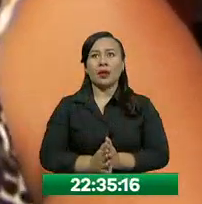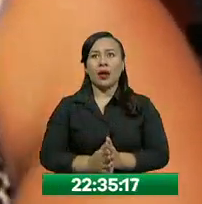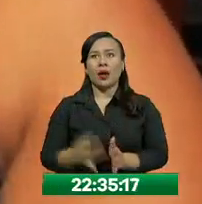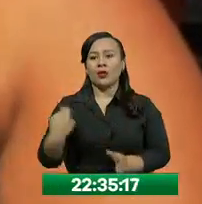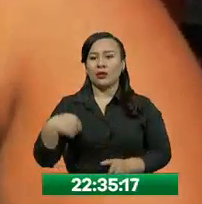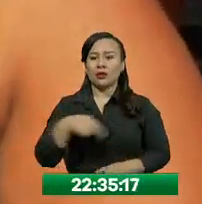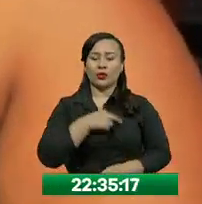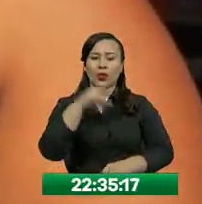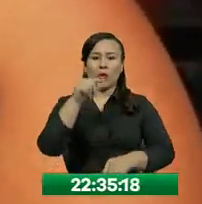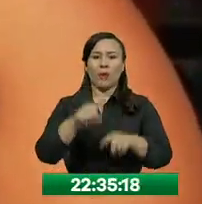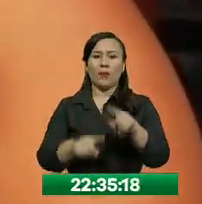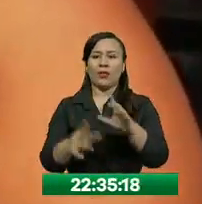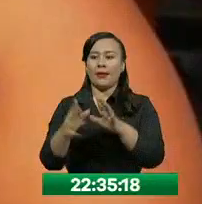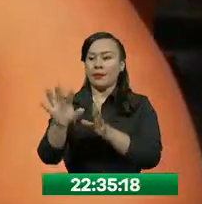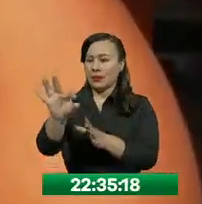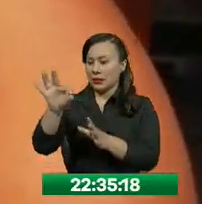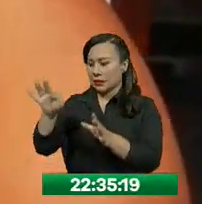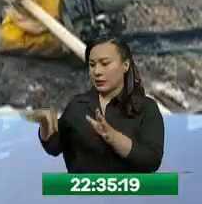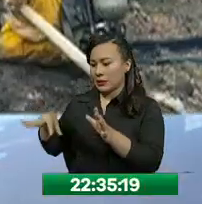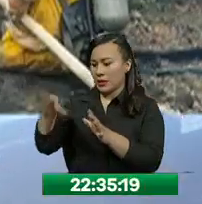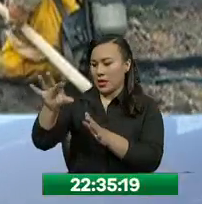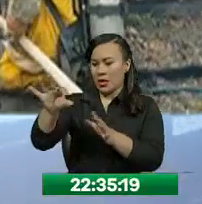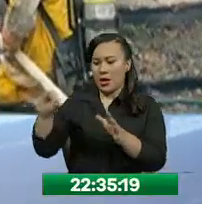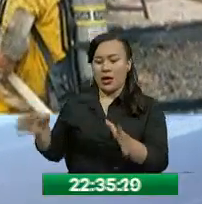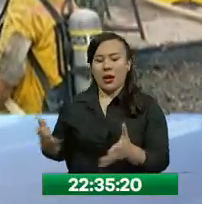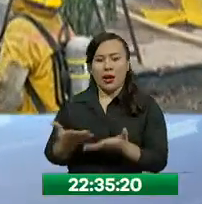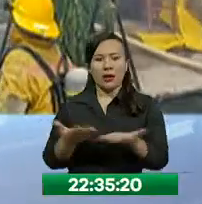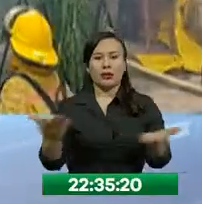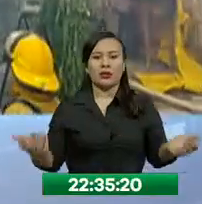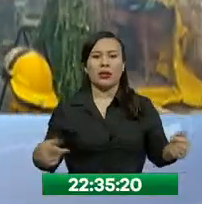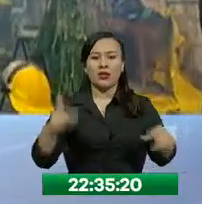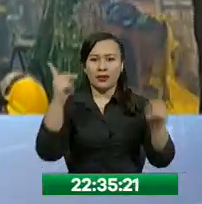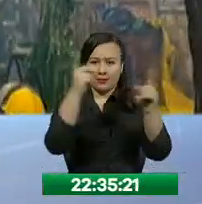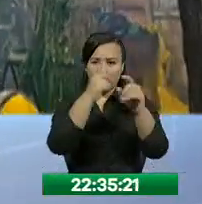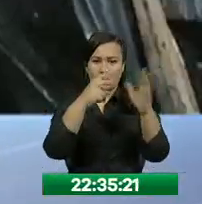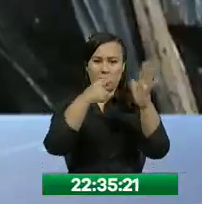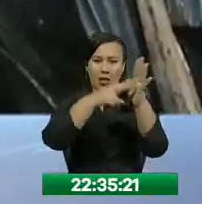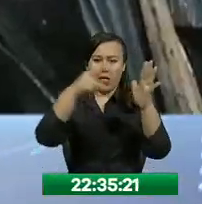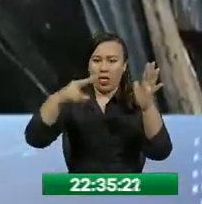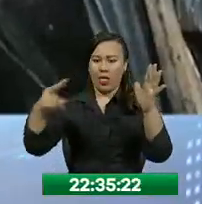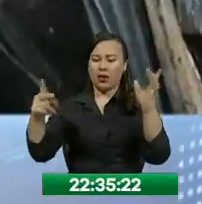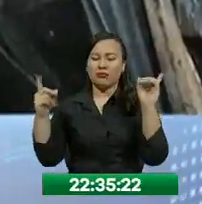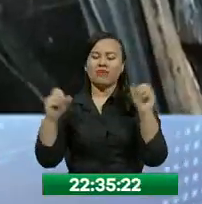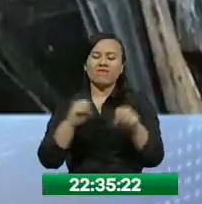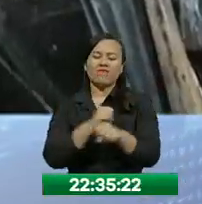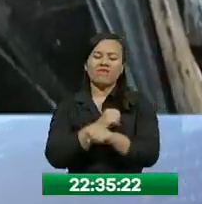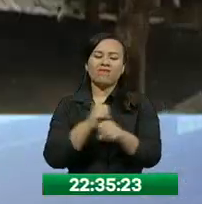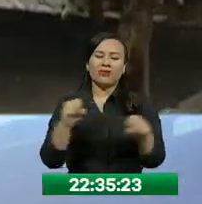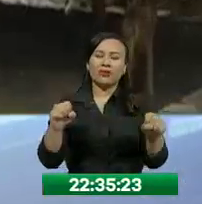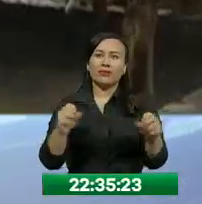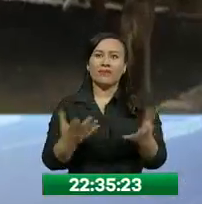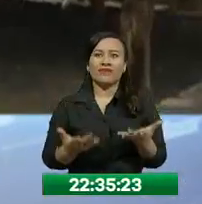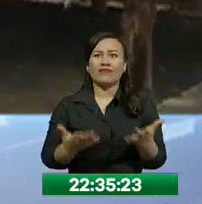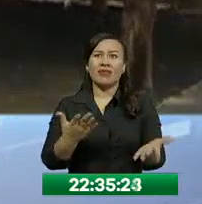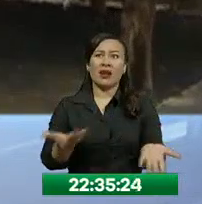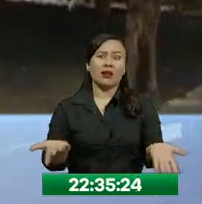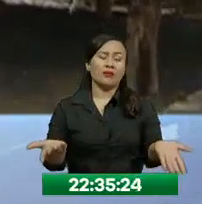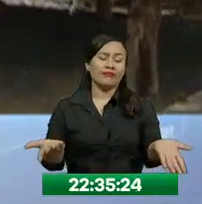nada. Todo se quemó inmediato. Un cortocircuito. Algún cable, como la conexión iba de aquí largo, quizá